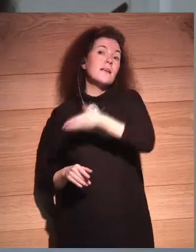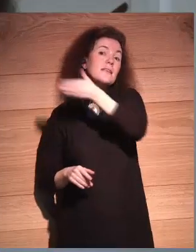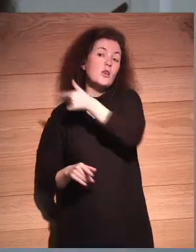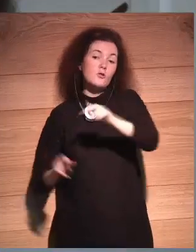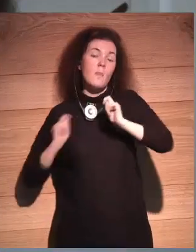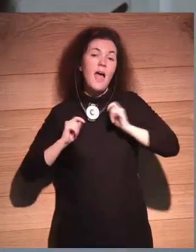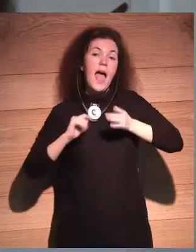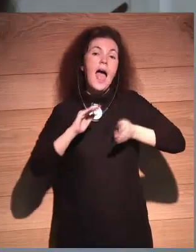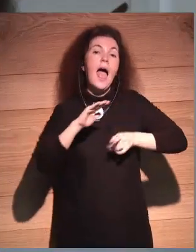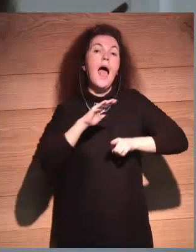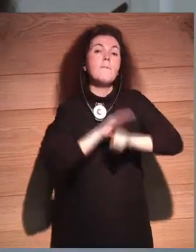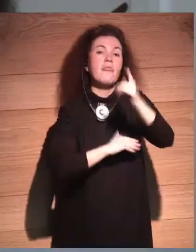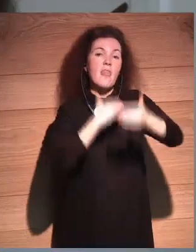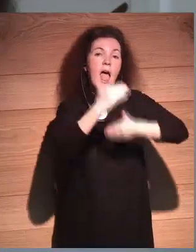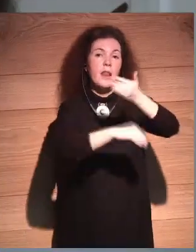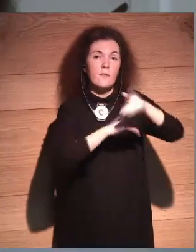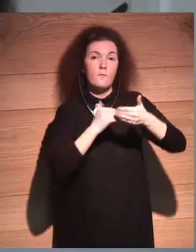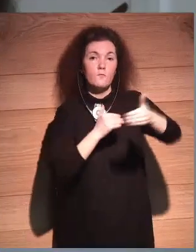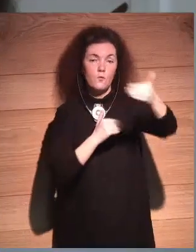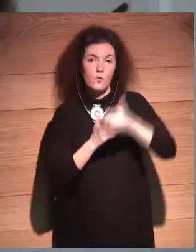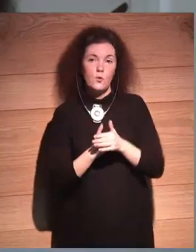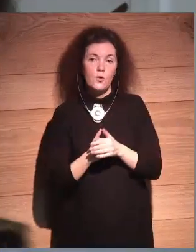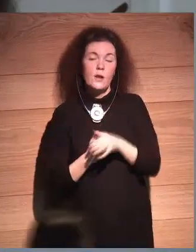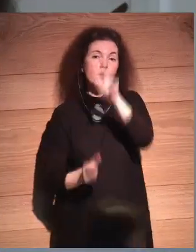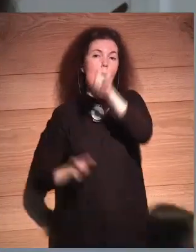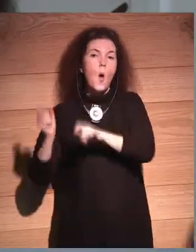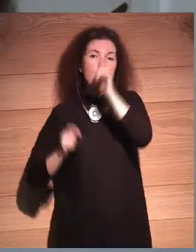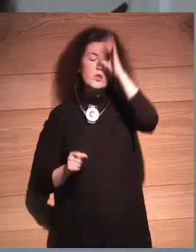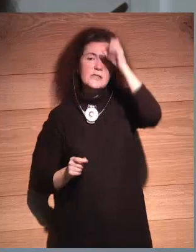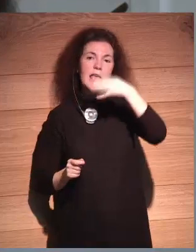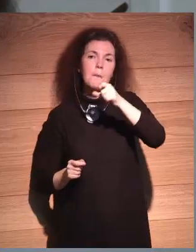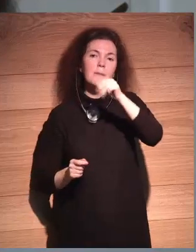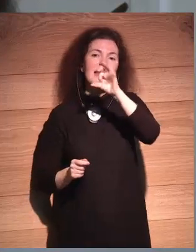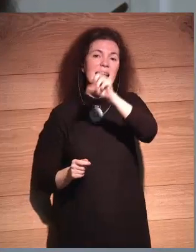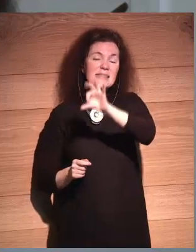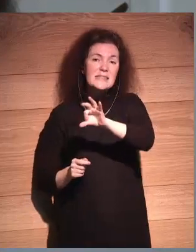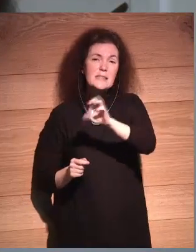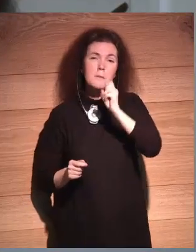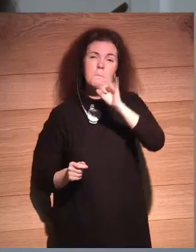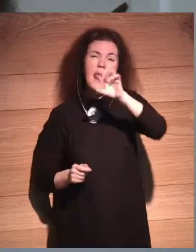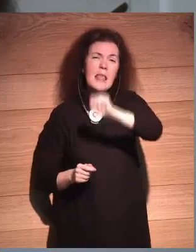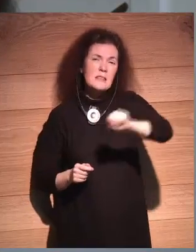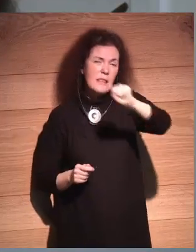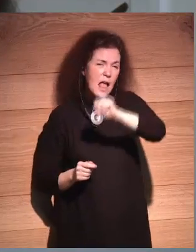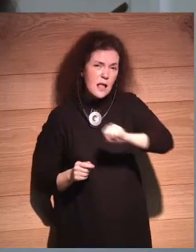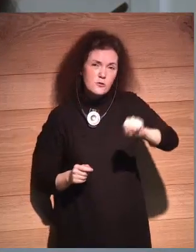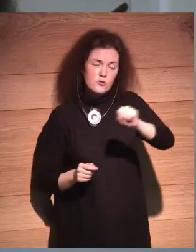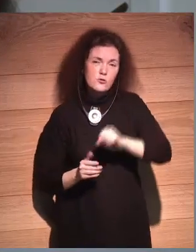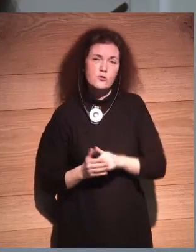hecho avanzar hacia el futuro. Los Homo sapiens, durante miles de años, han